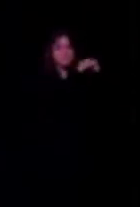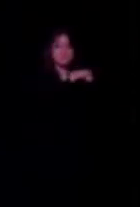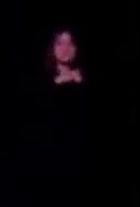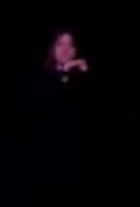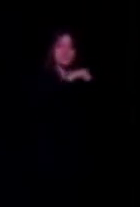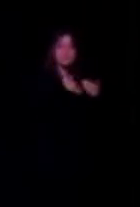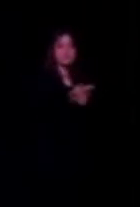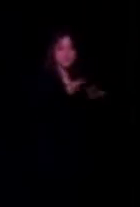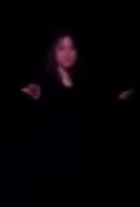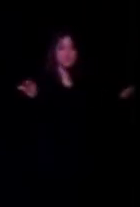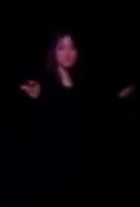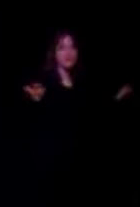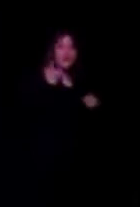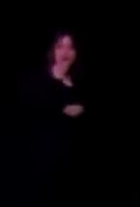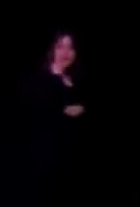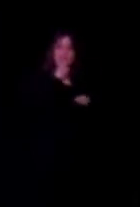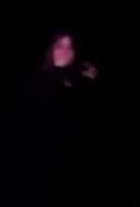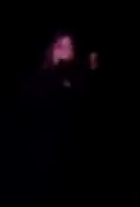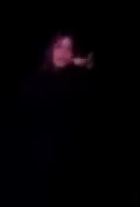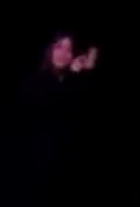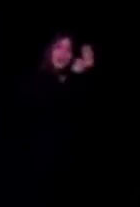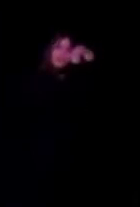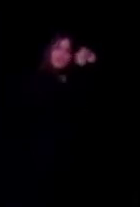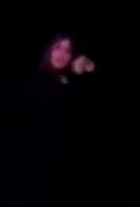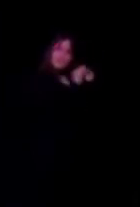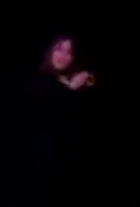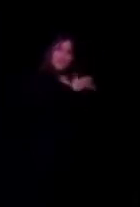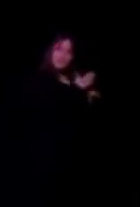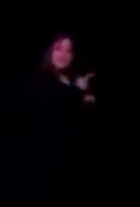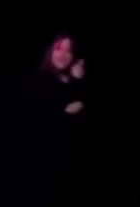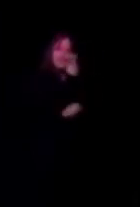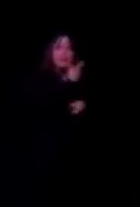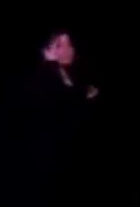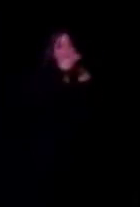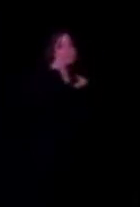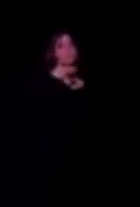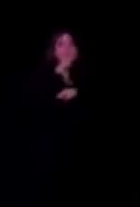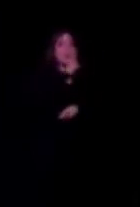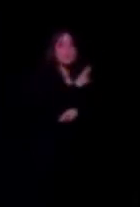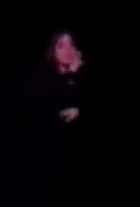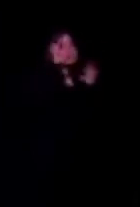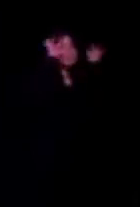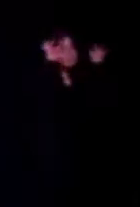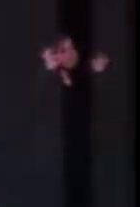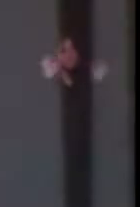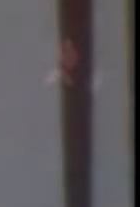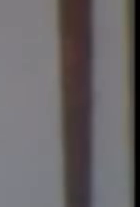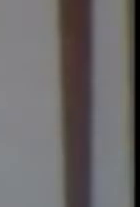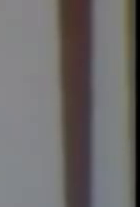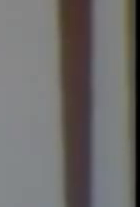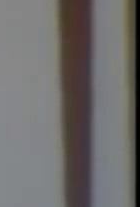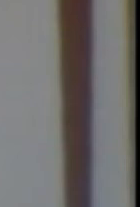debe ser un plan que debe ser asumido políticamente con compromisos concretos como en aquel momento se estaban tomando